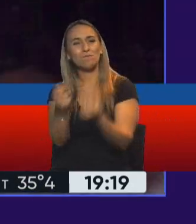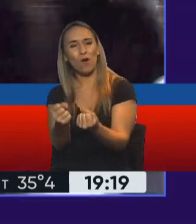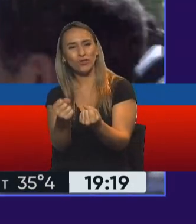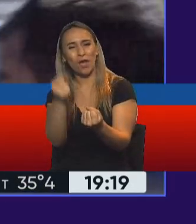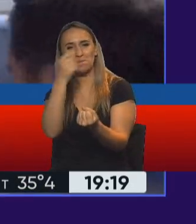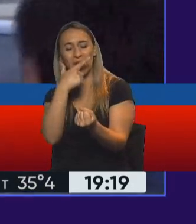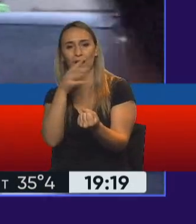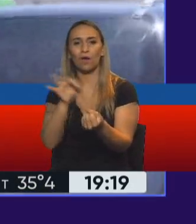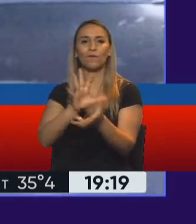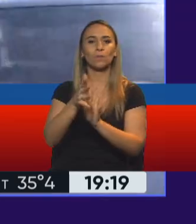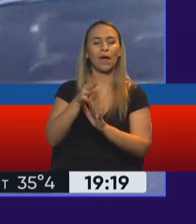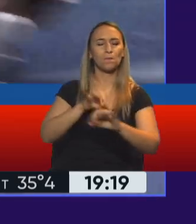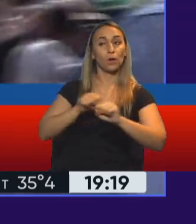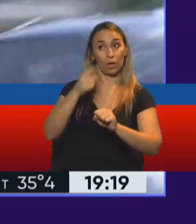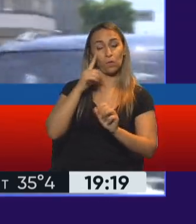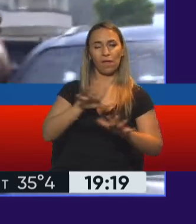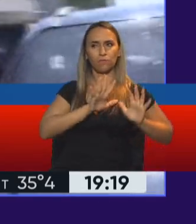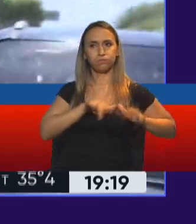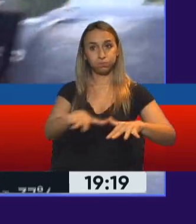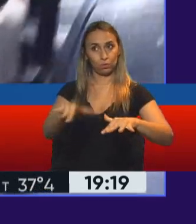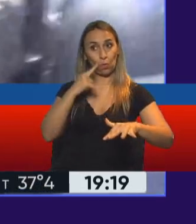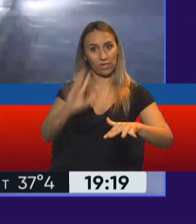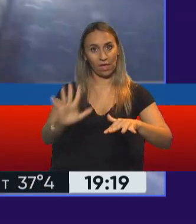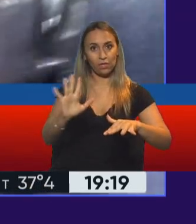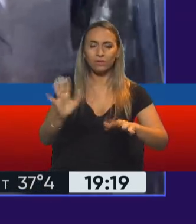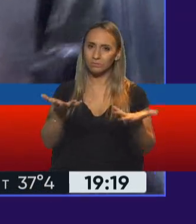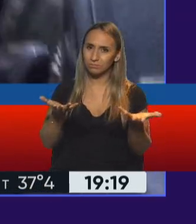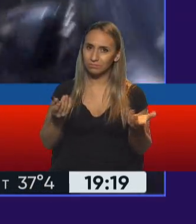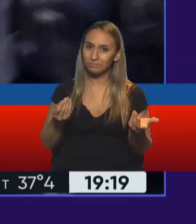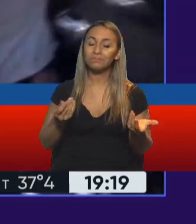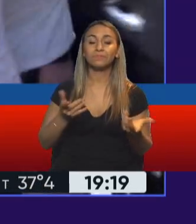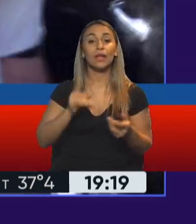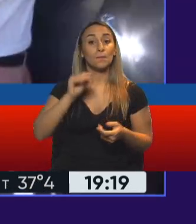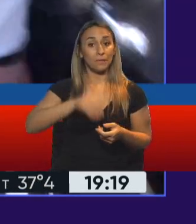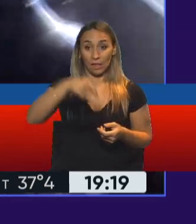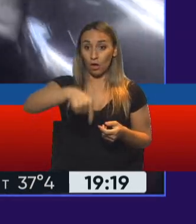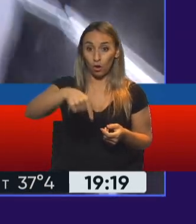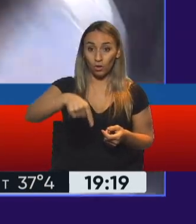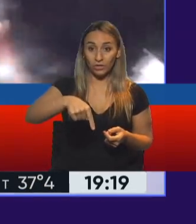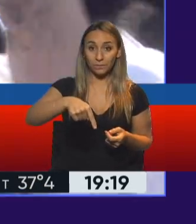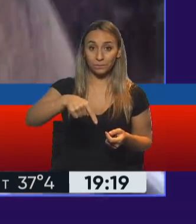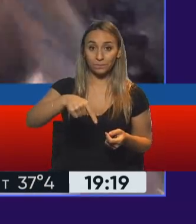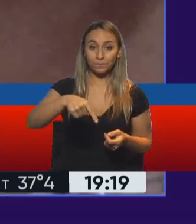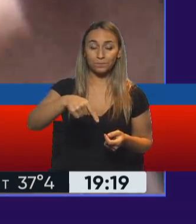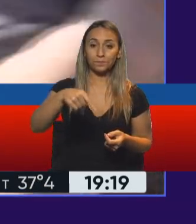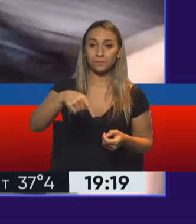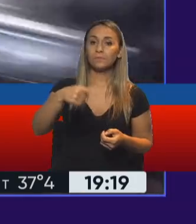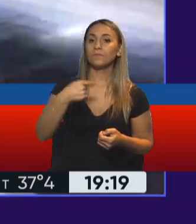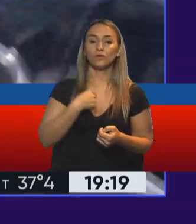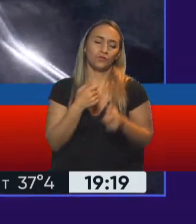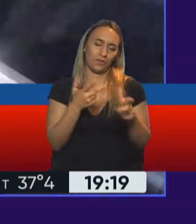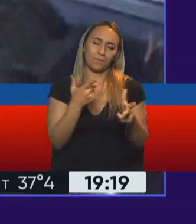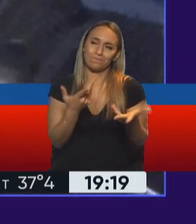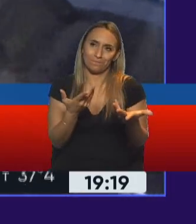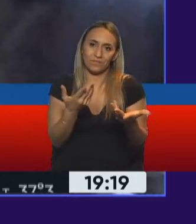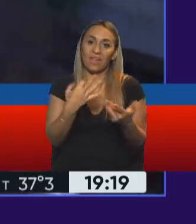un amedrentamiento? Y después echó mano hoy, en el día de hoy, a un acompañamiento que yo digo había que dar